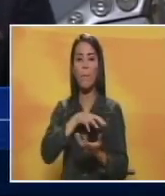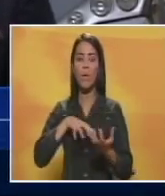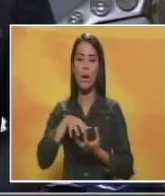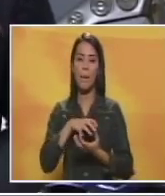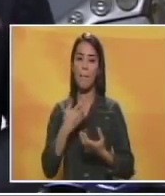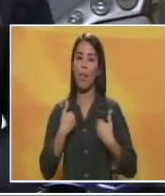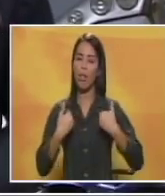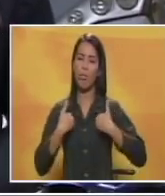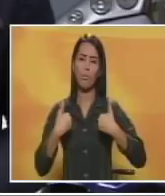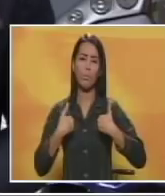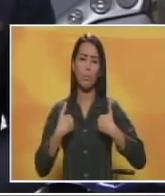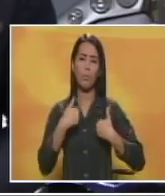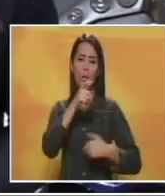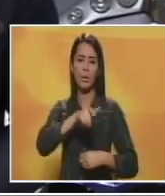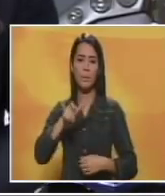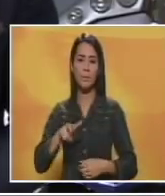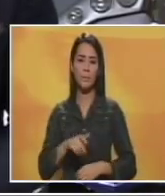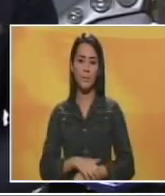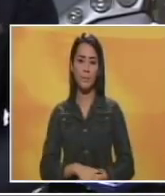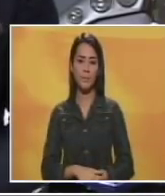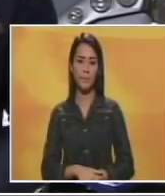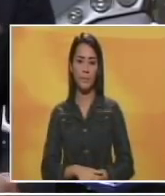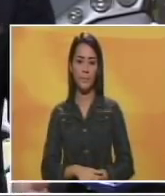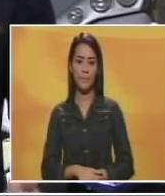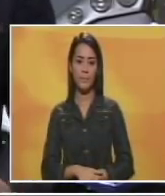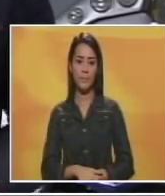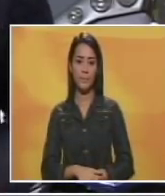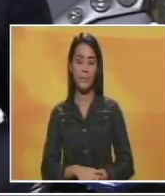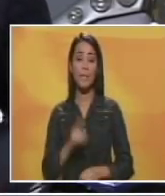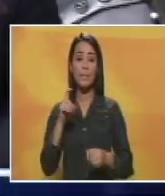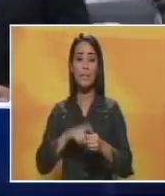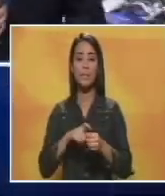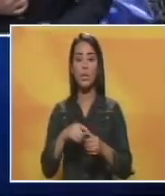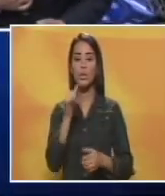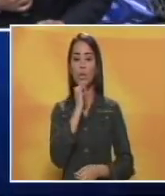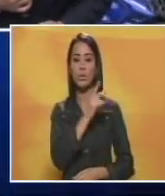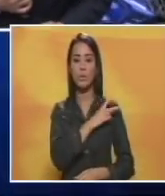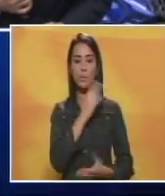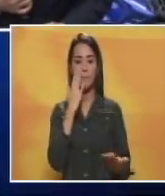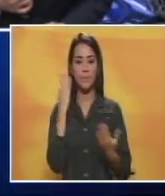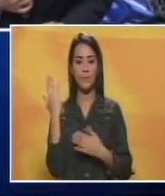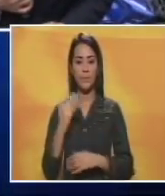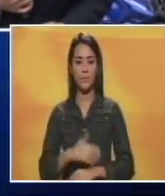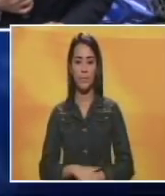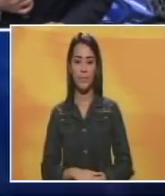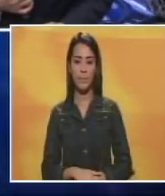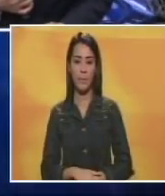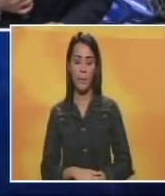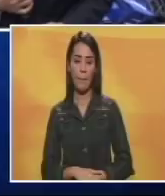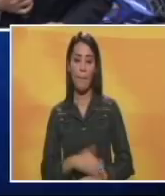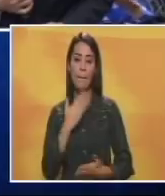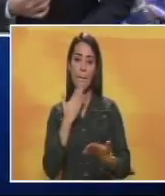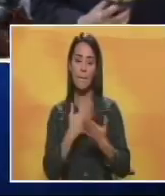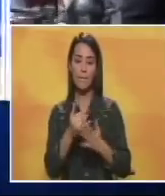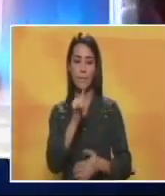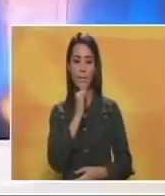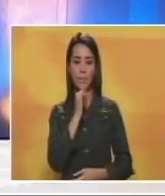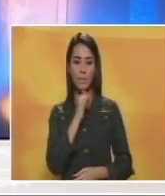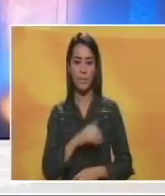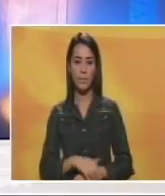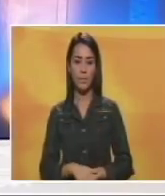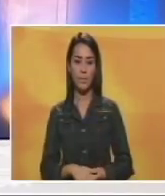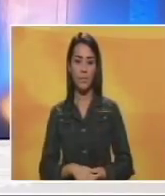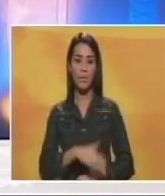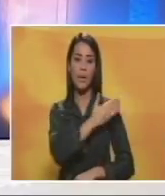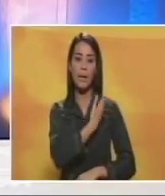viene afectando a la ciudadanía. En Chacaito, Euclides Sotillo, Noticiero Venevisión. Gracias, Euclides. Continuamos con más.